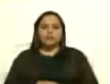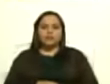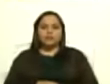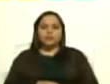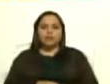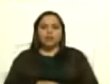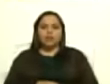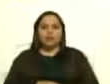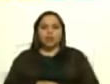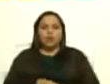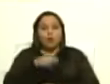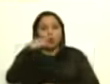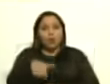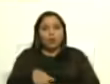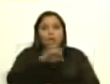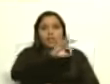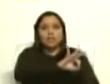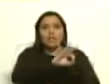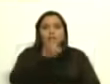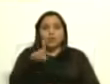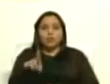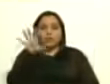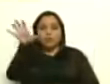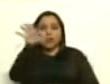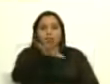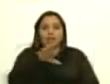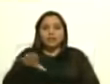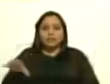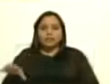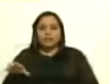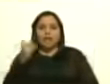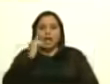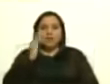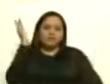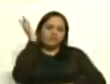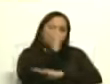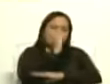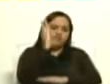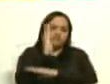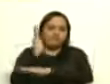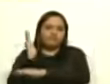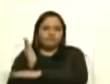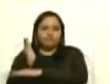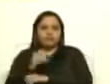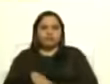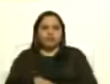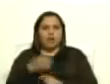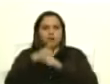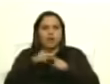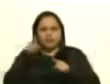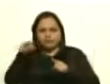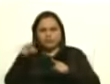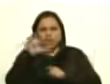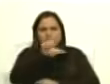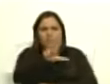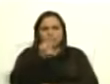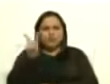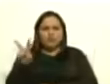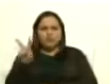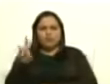el 31 países están sancionados. Pero esos 31 países representan